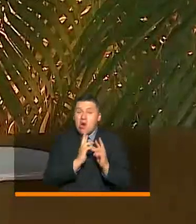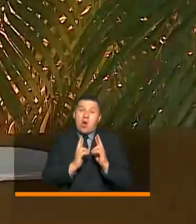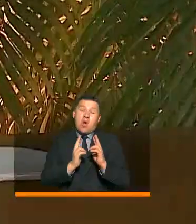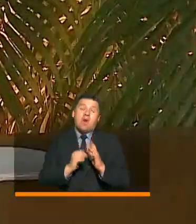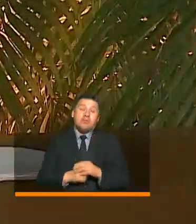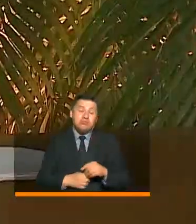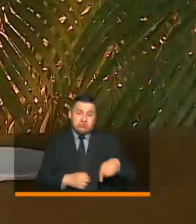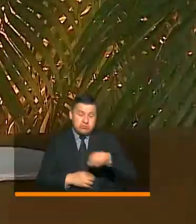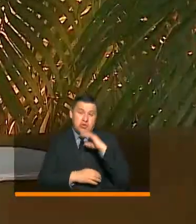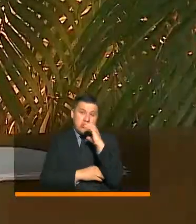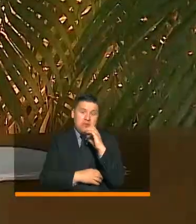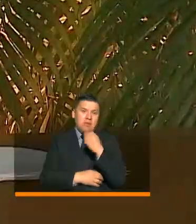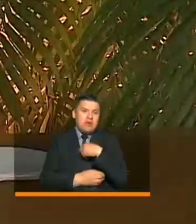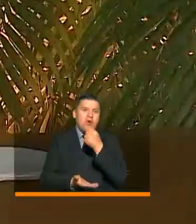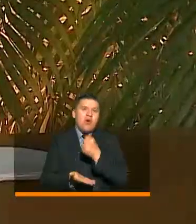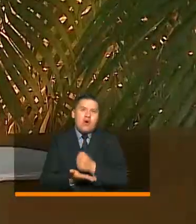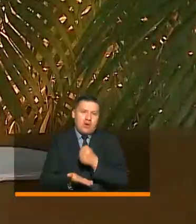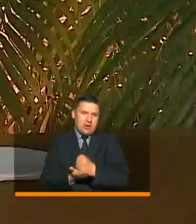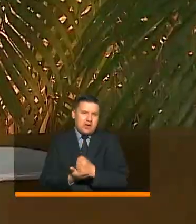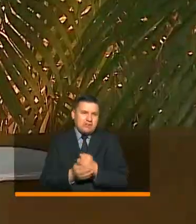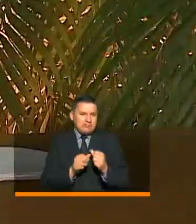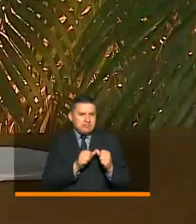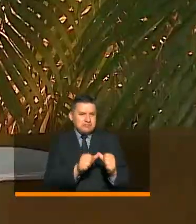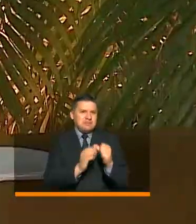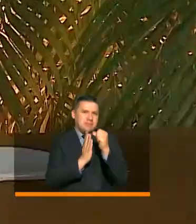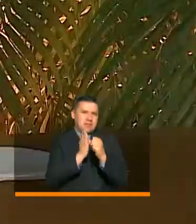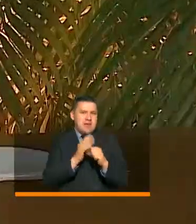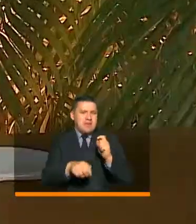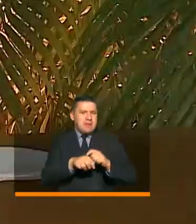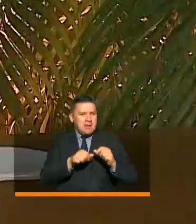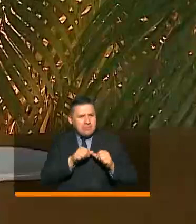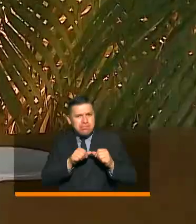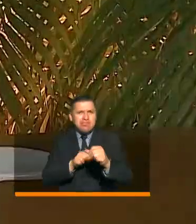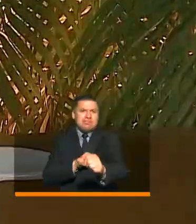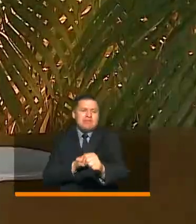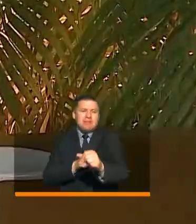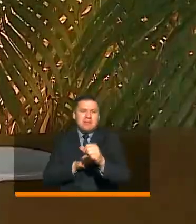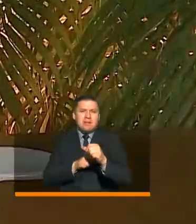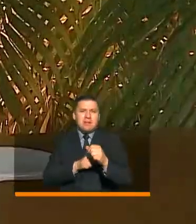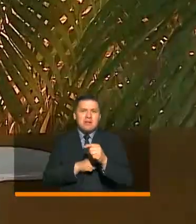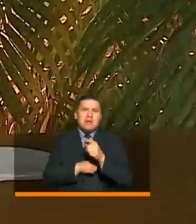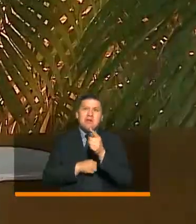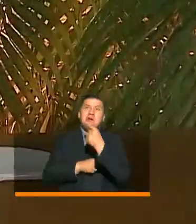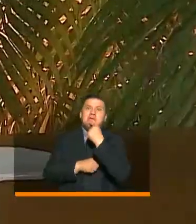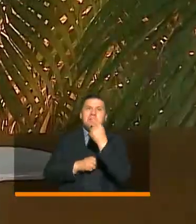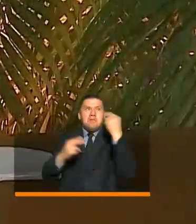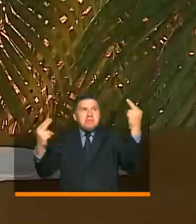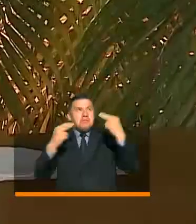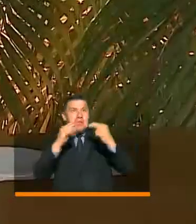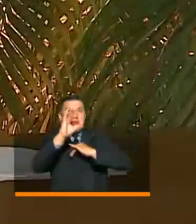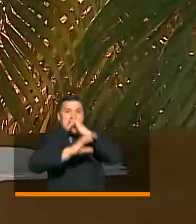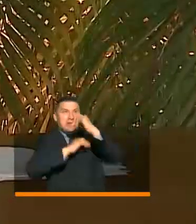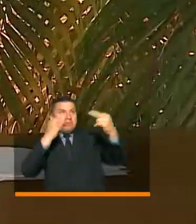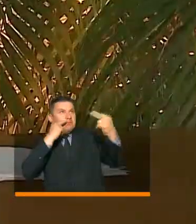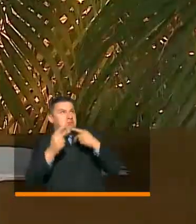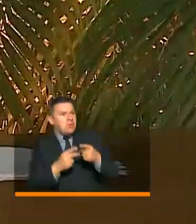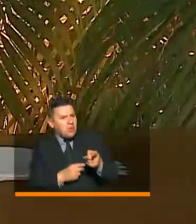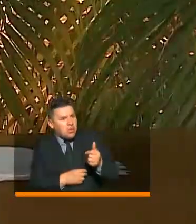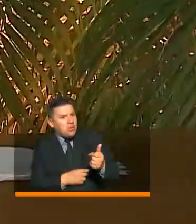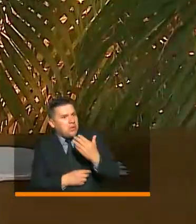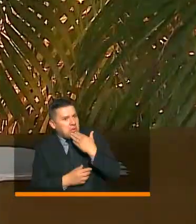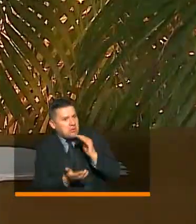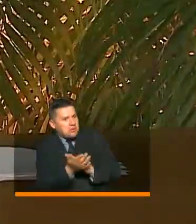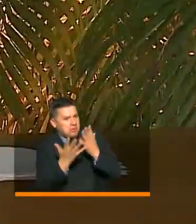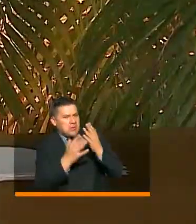ojalá, como colombianos, tenemos la obligación de mantener este programa en el tiempo. Ha sido felicitado por organismos internacionales, por